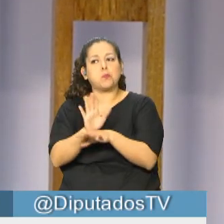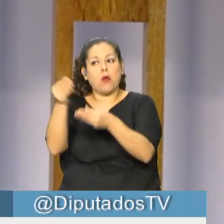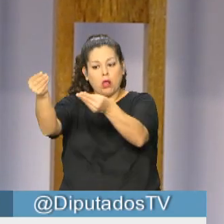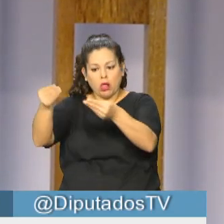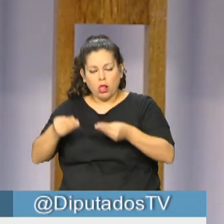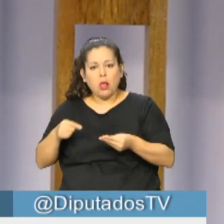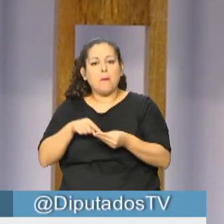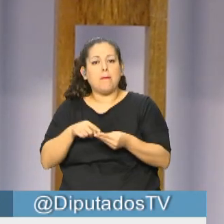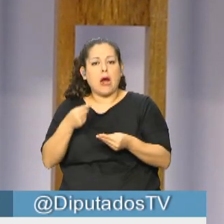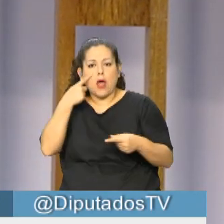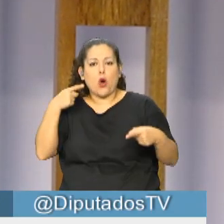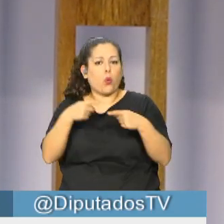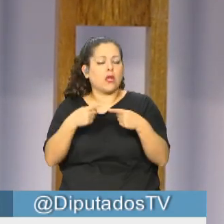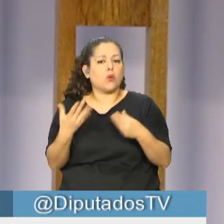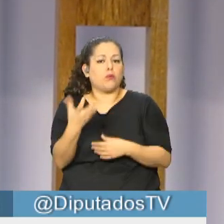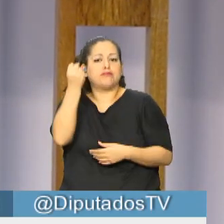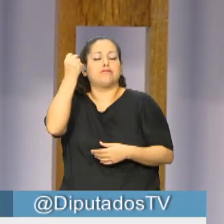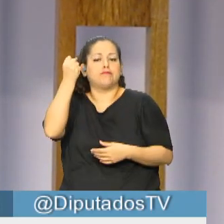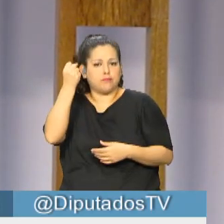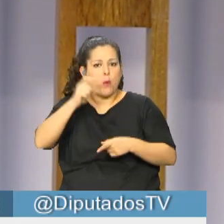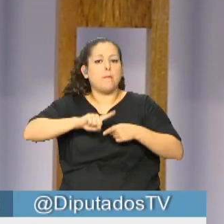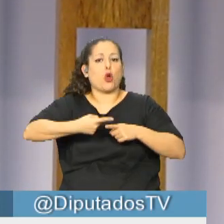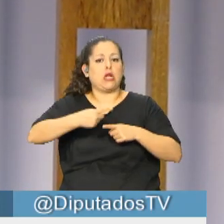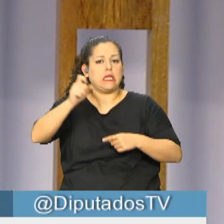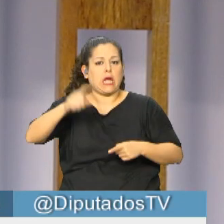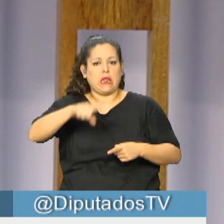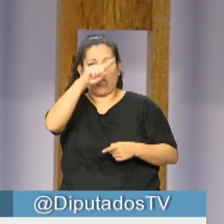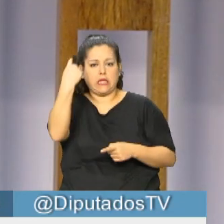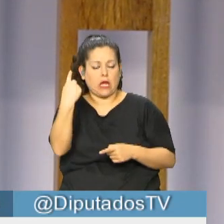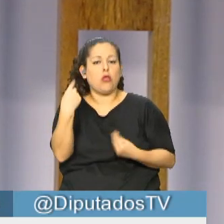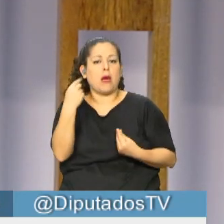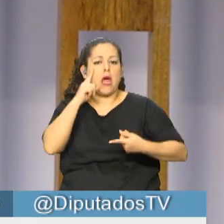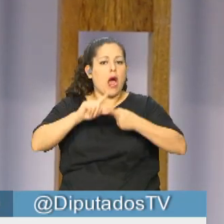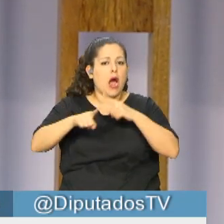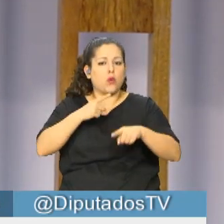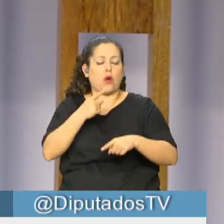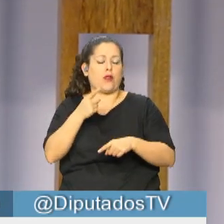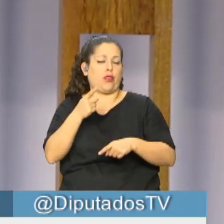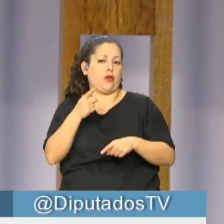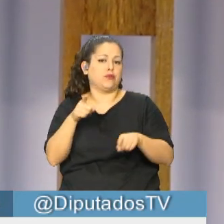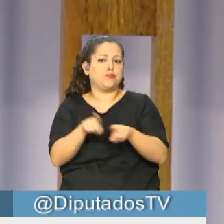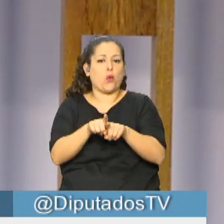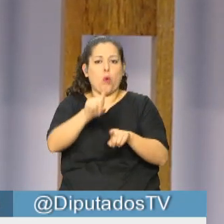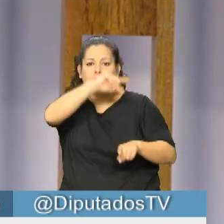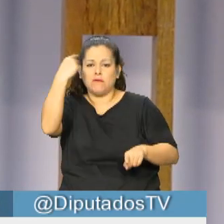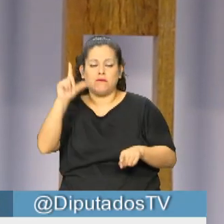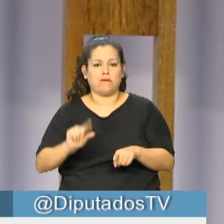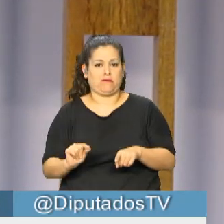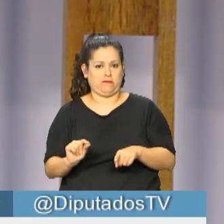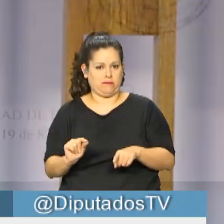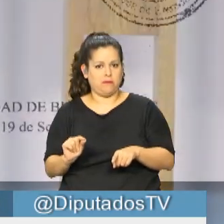de Estado que superen la coyuntura electoral o la coyuntura para poder resolver